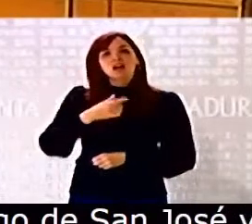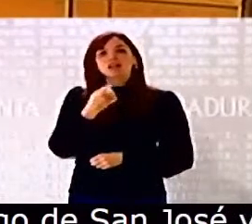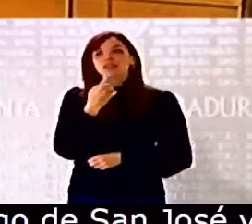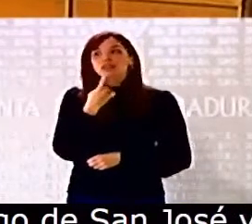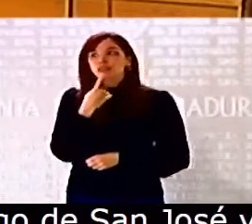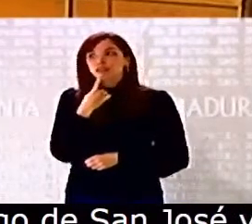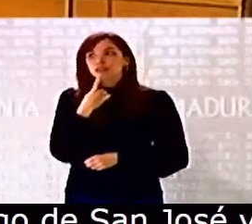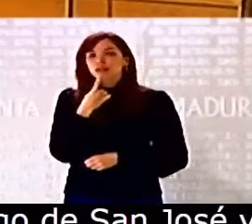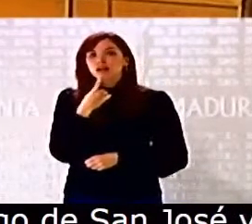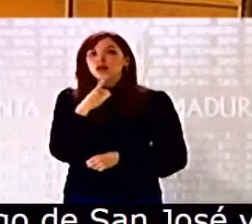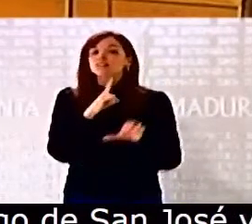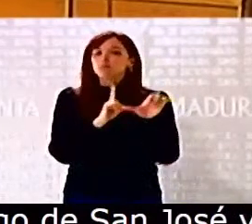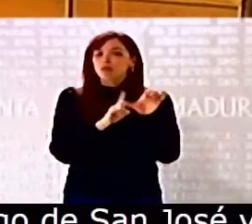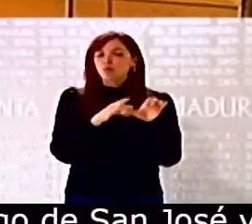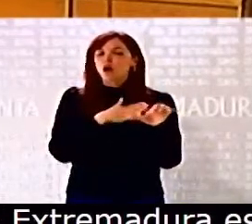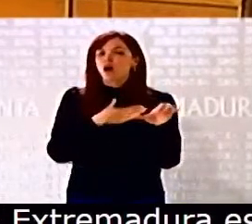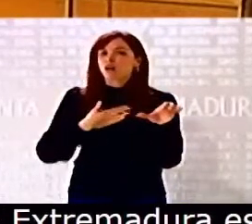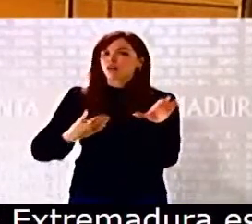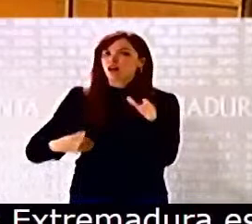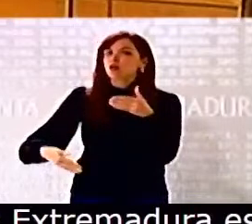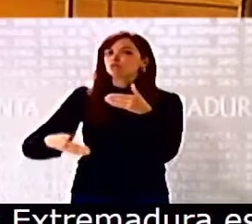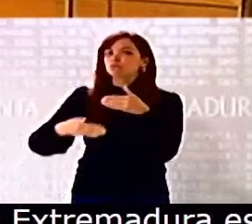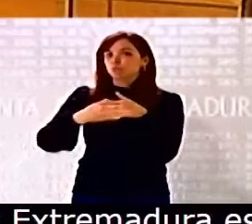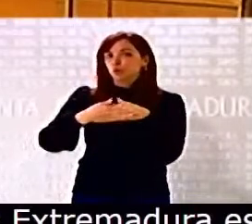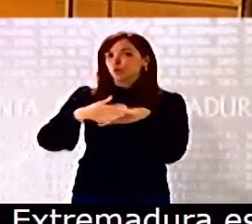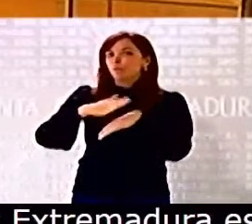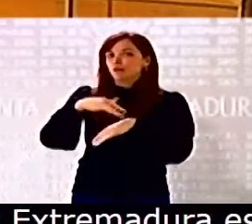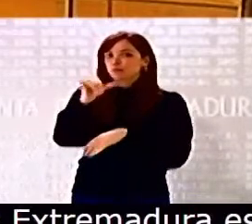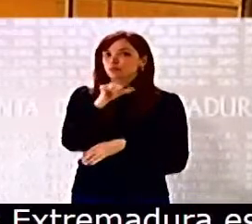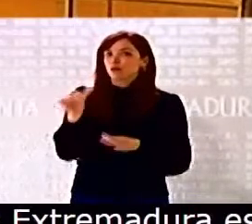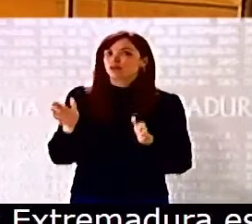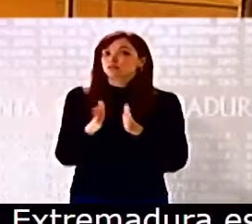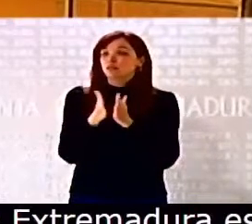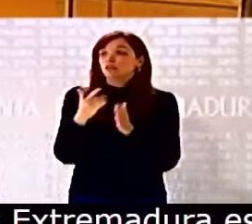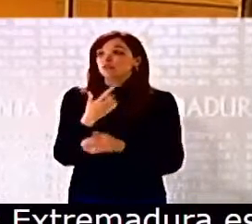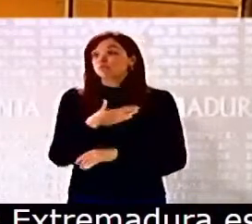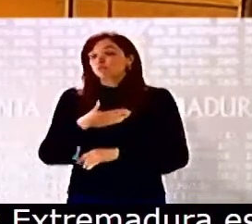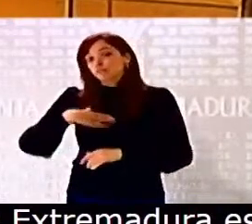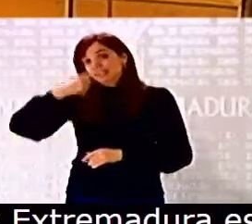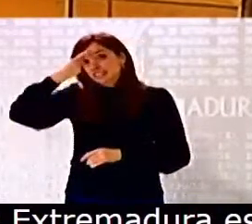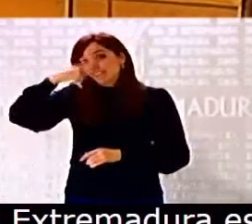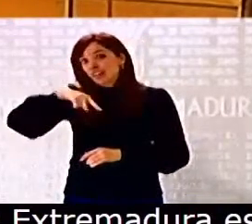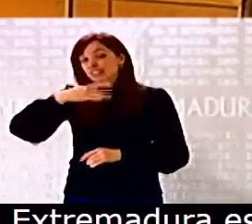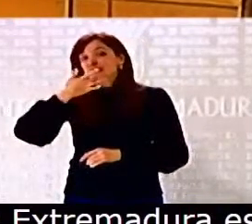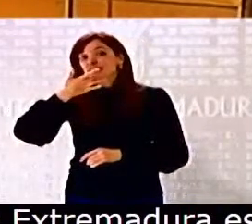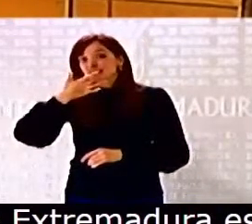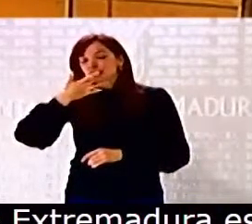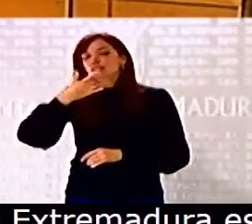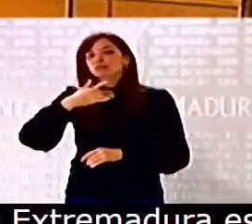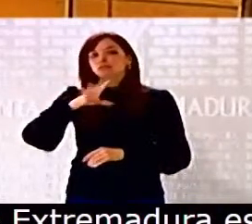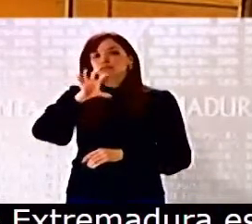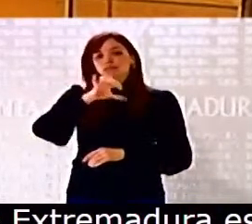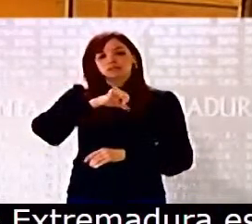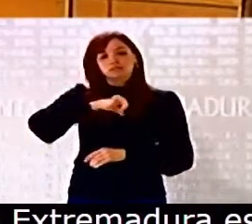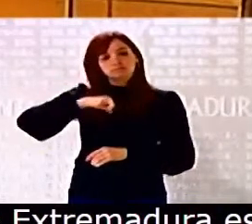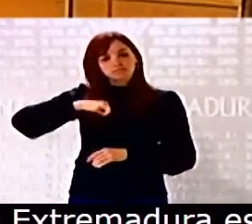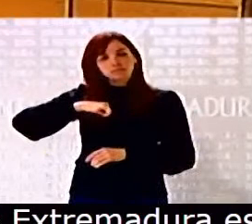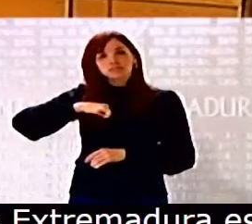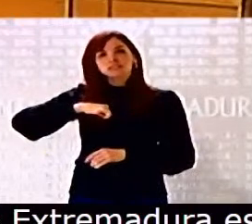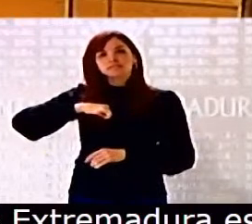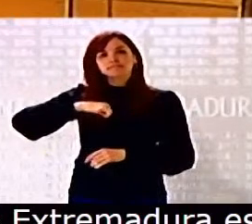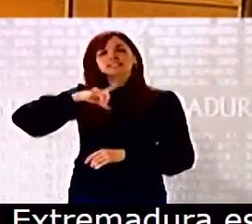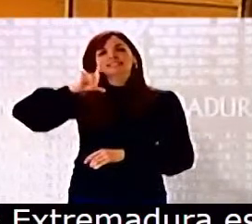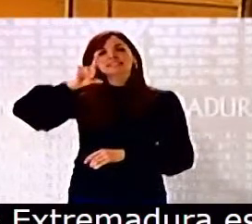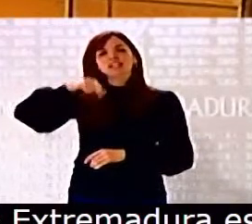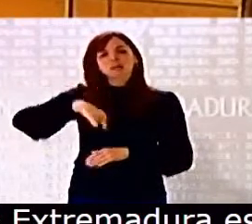cierre perimetral durante Semana Santa y quería saber si Extremadura también va a ampliar esa posición